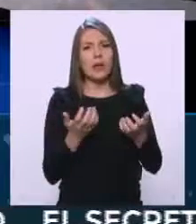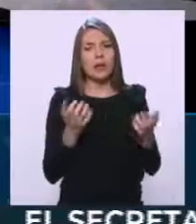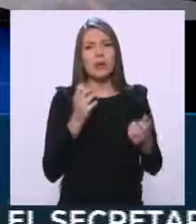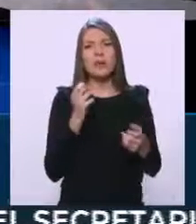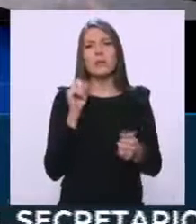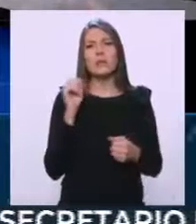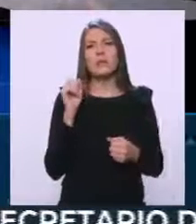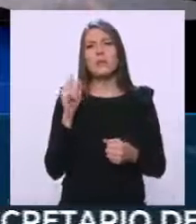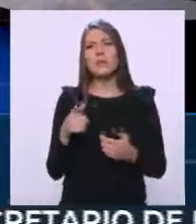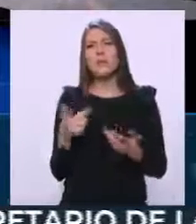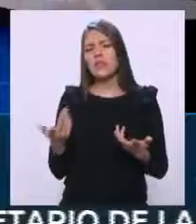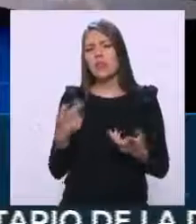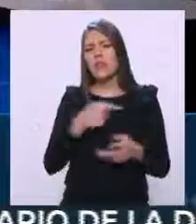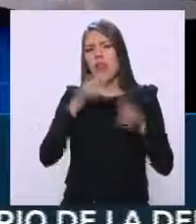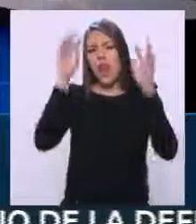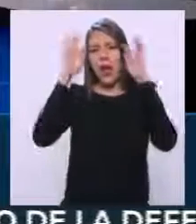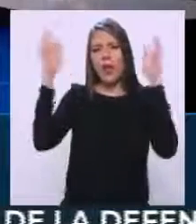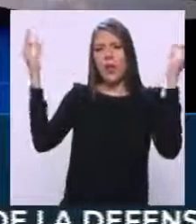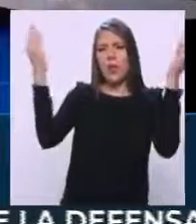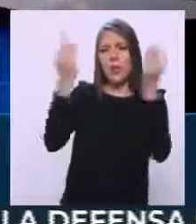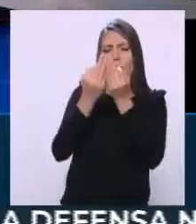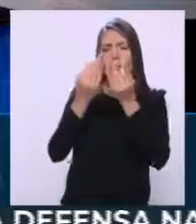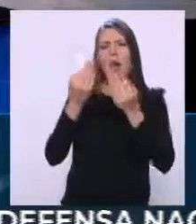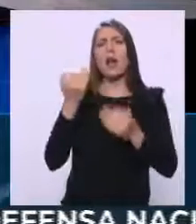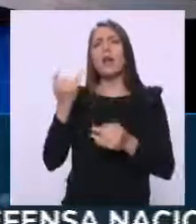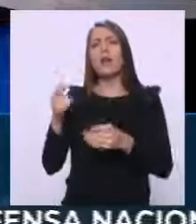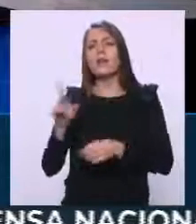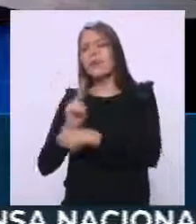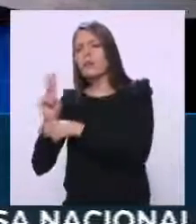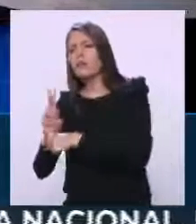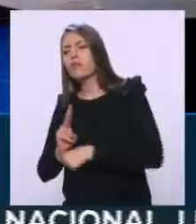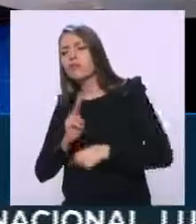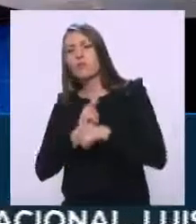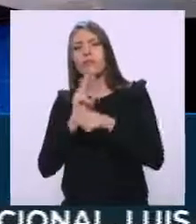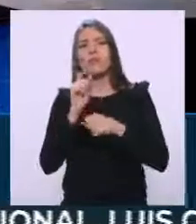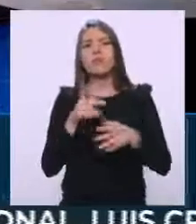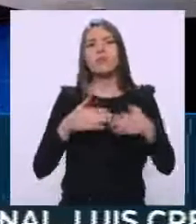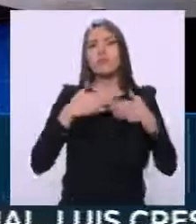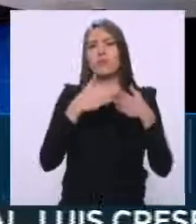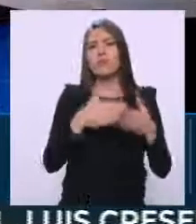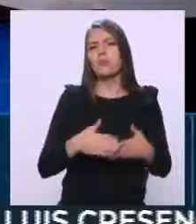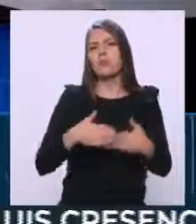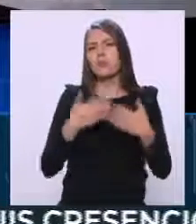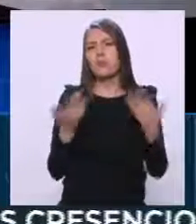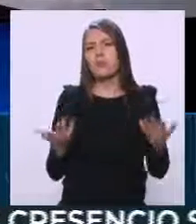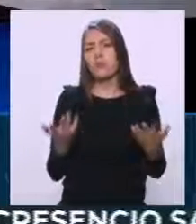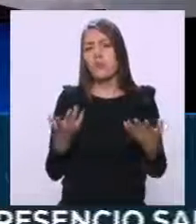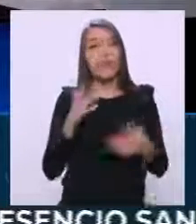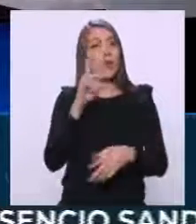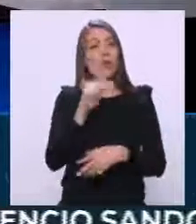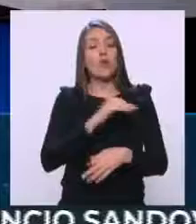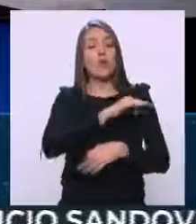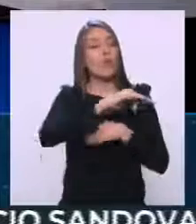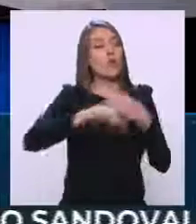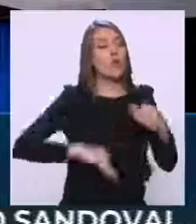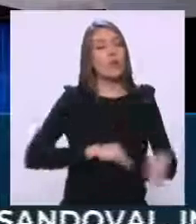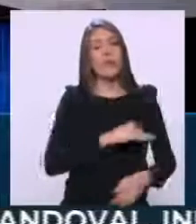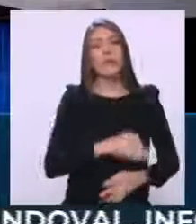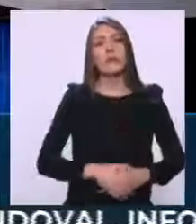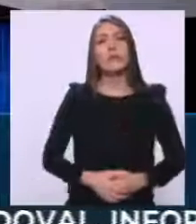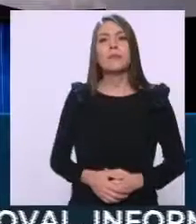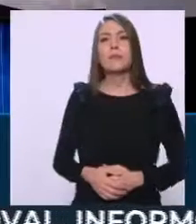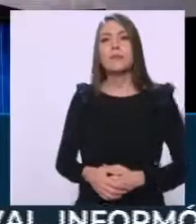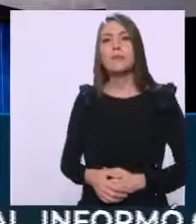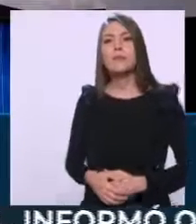la Marina estas aduanas y estos puertos marítimos, que no son todos los que hay en la República Mexicana. Exactamente.